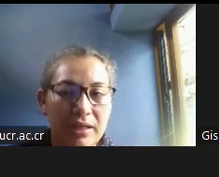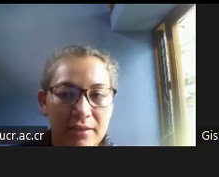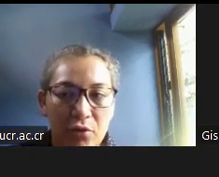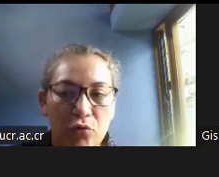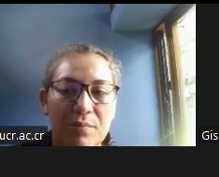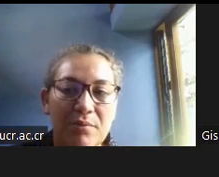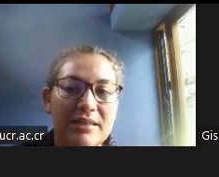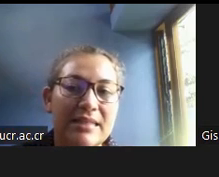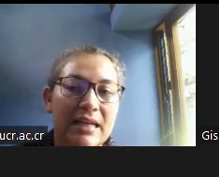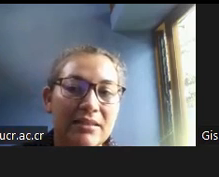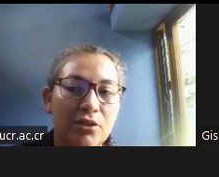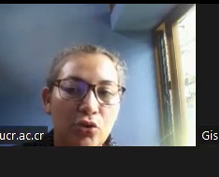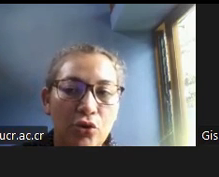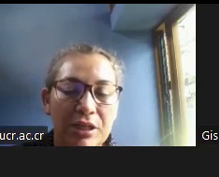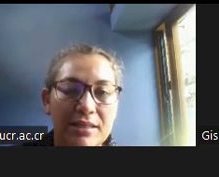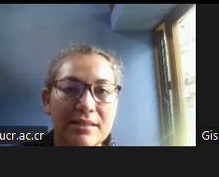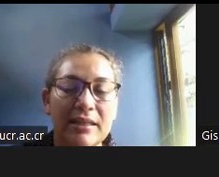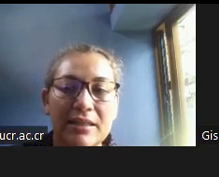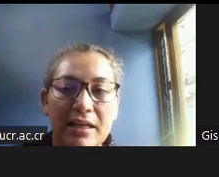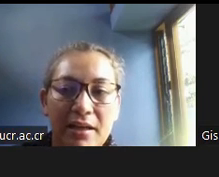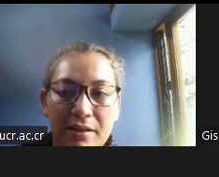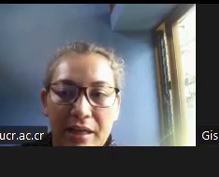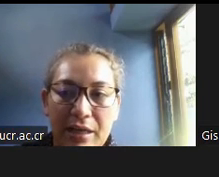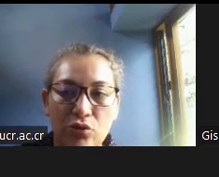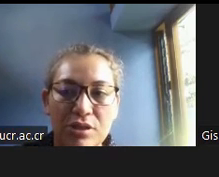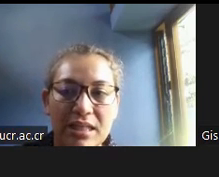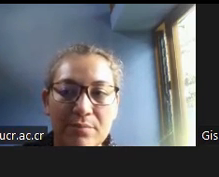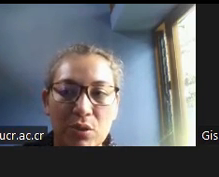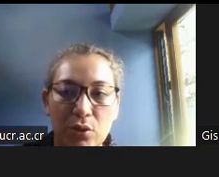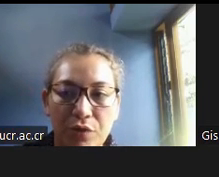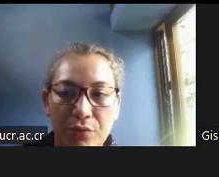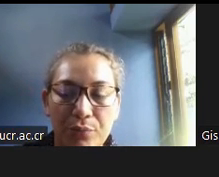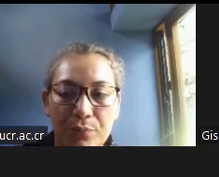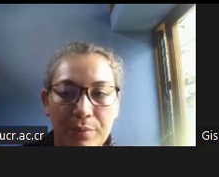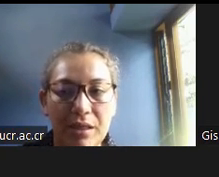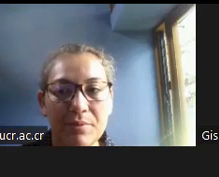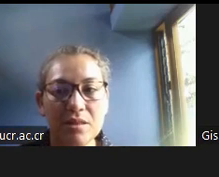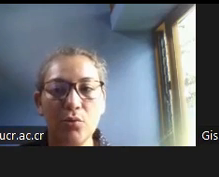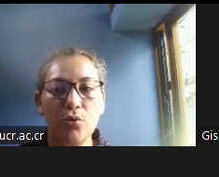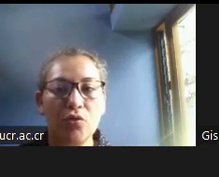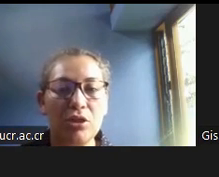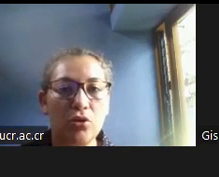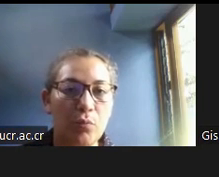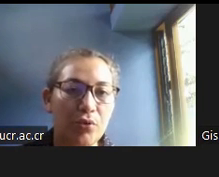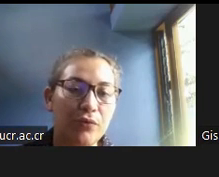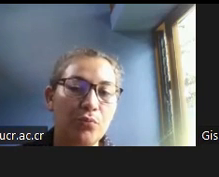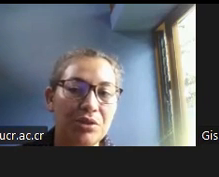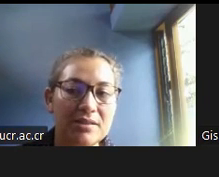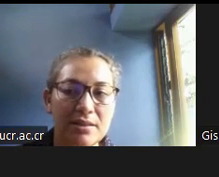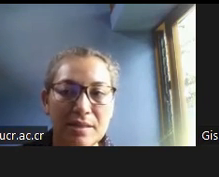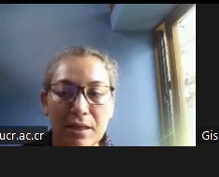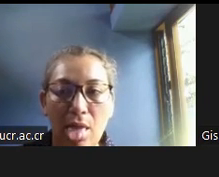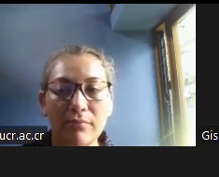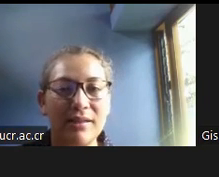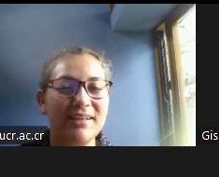voy a subir al Classroom y más bien si alguien no la llega, yo se las envío al correo, ¿verdad? Me escriben un correito como profe, no